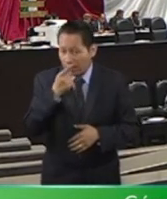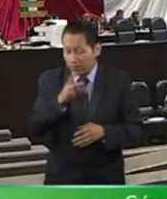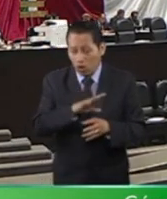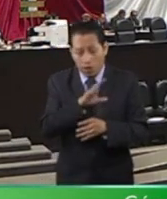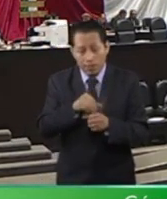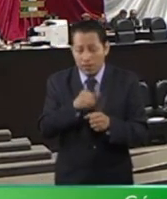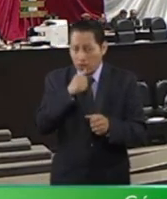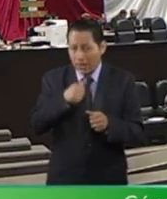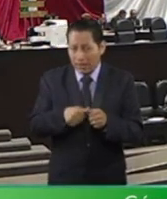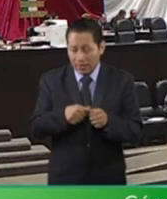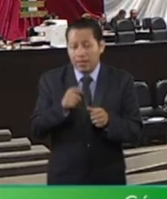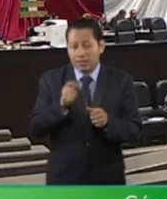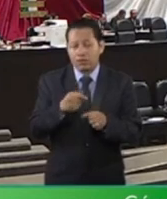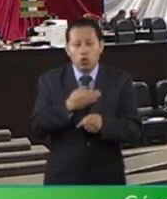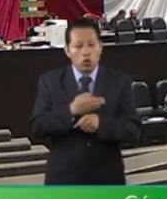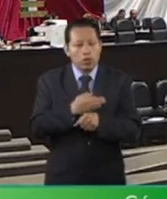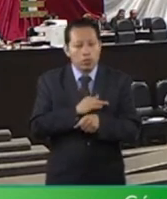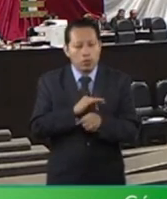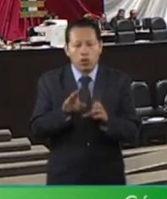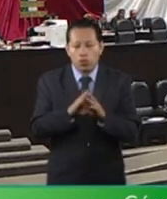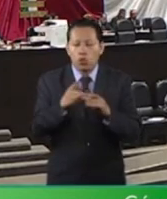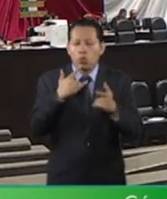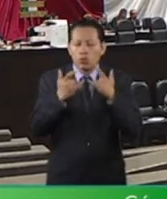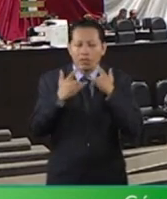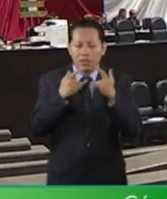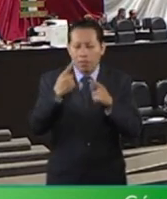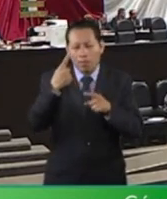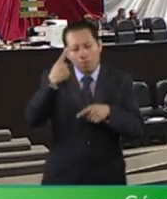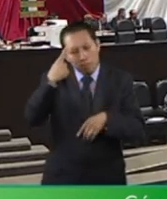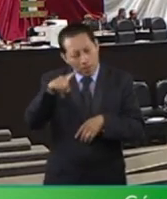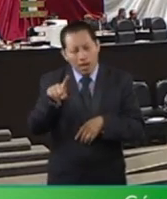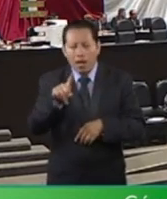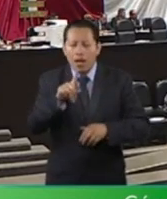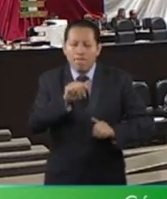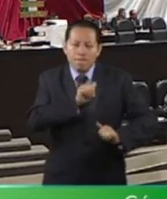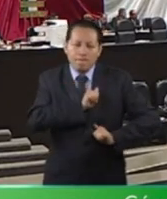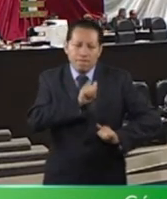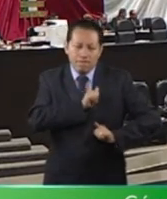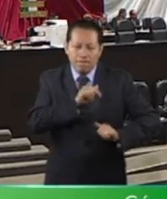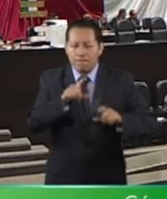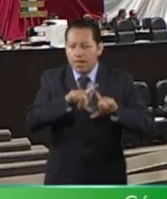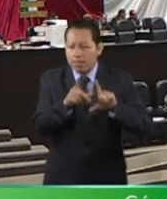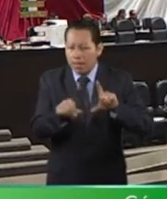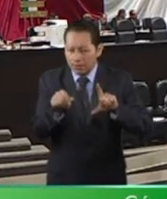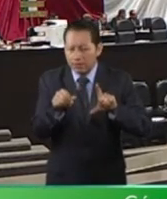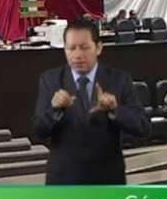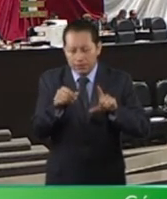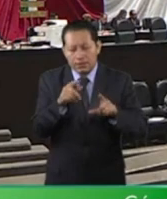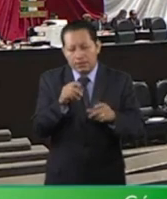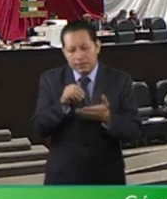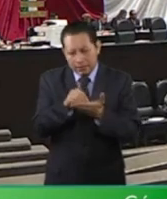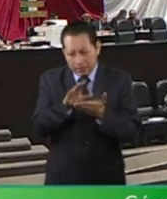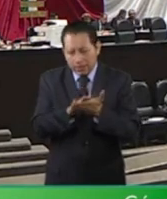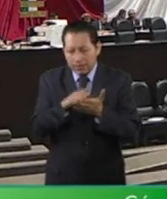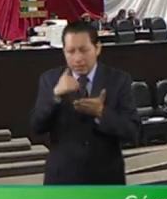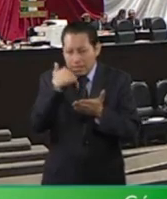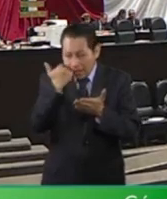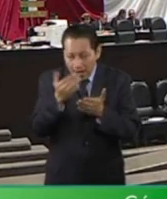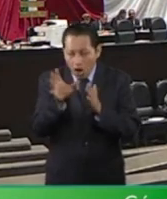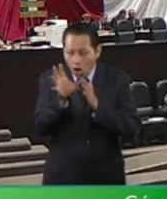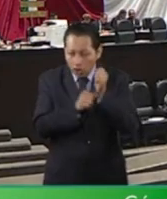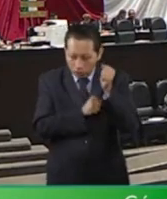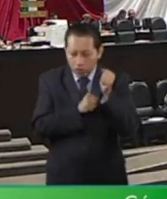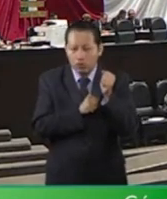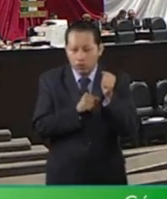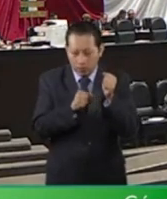sus letras, hoy aquellos que lucharon contra la militarización del país pintan de verde nuestra